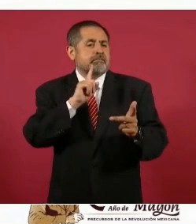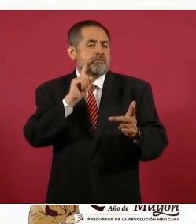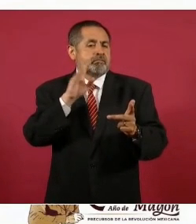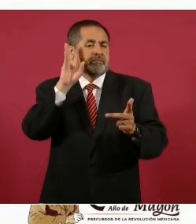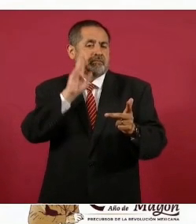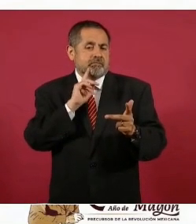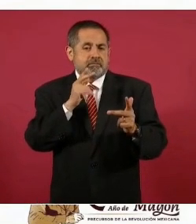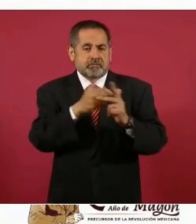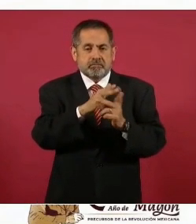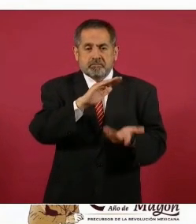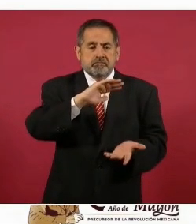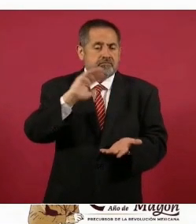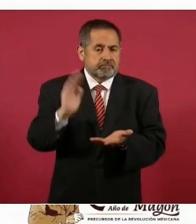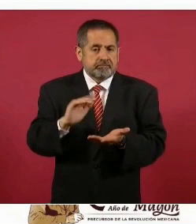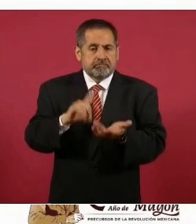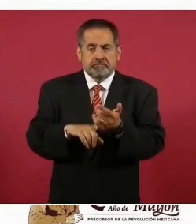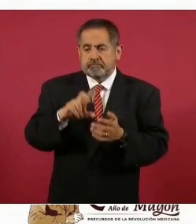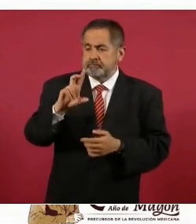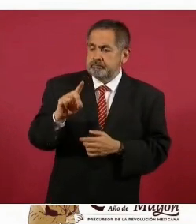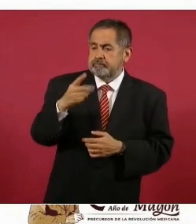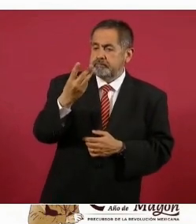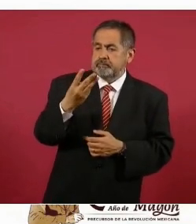33.6% adelante